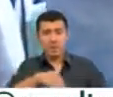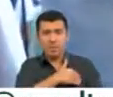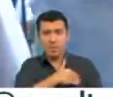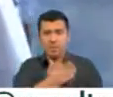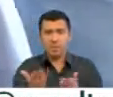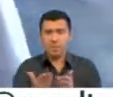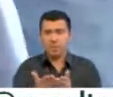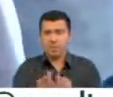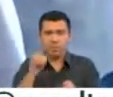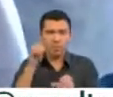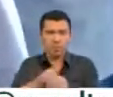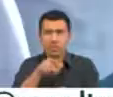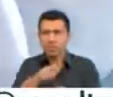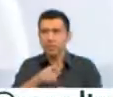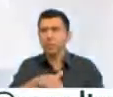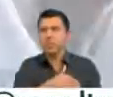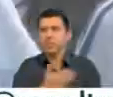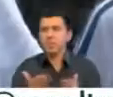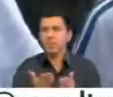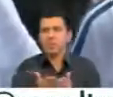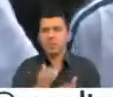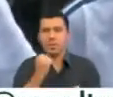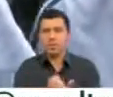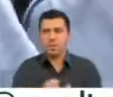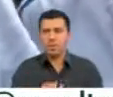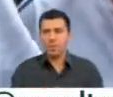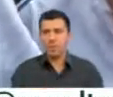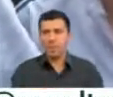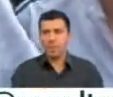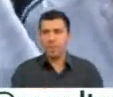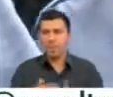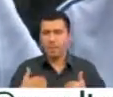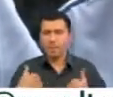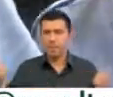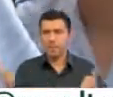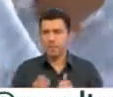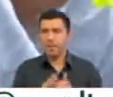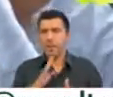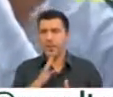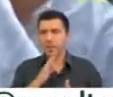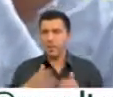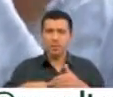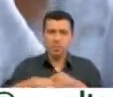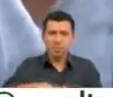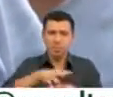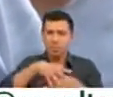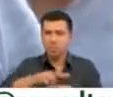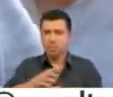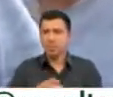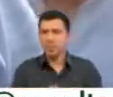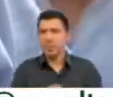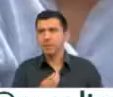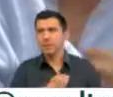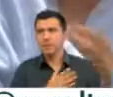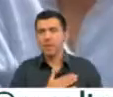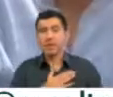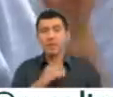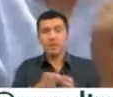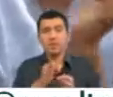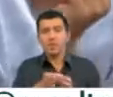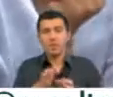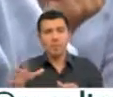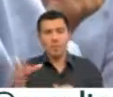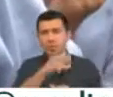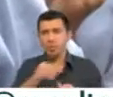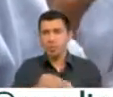ya en el Ministerio de Educación. Eso es ilógico. Muy feliz por haber marchado, porque nos dieron la posibilidad de decirle al pueblo y a todas